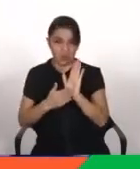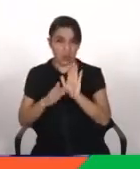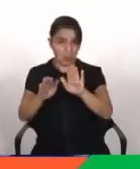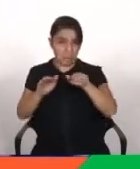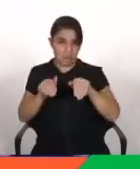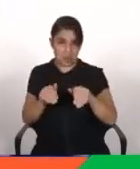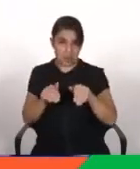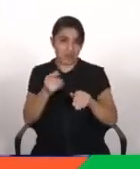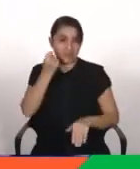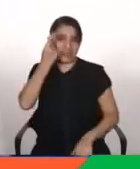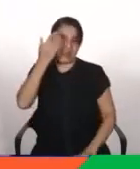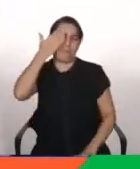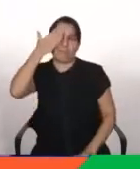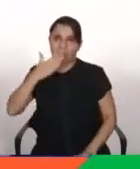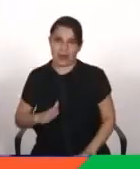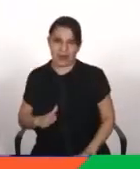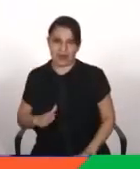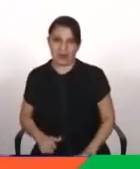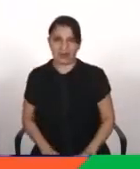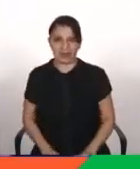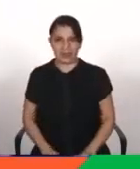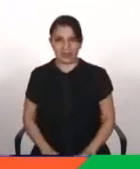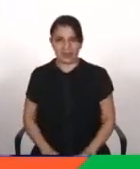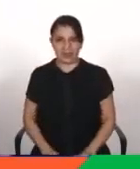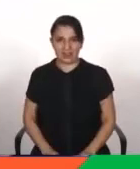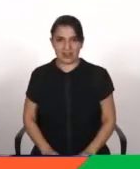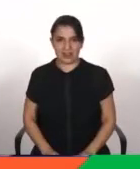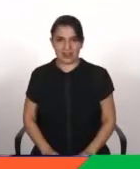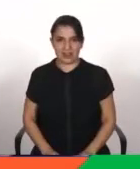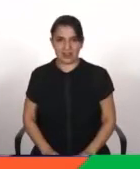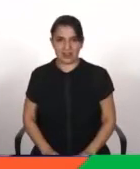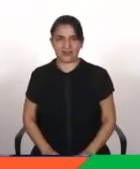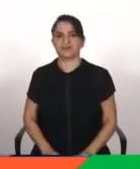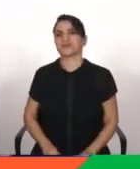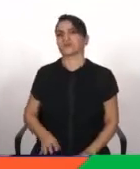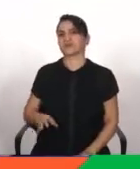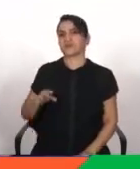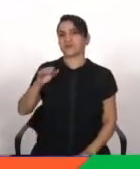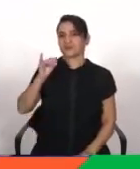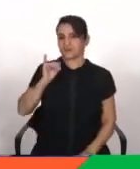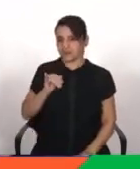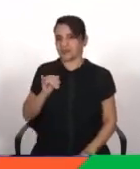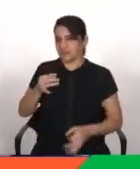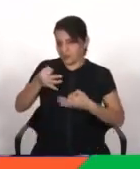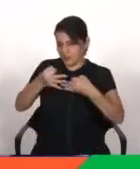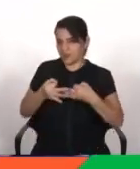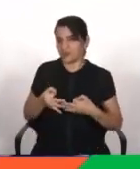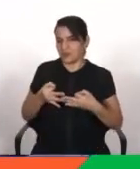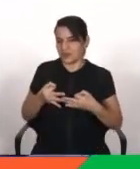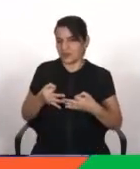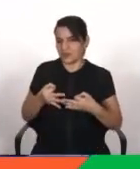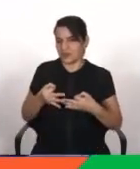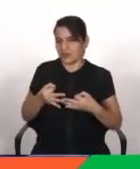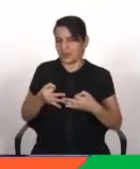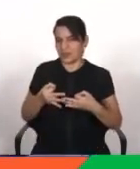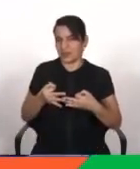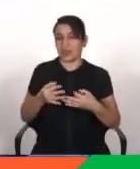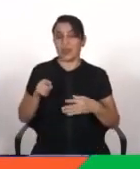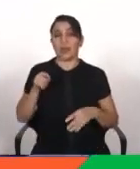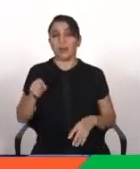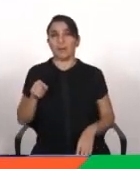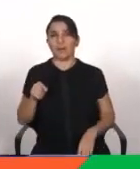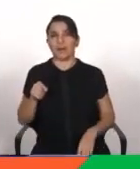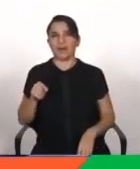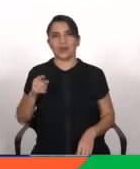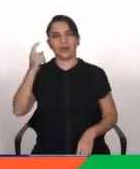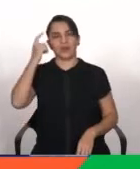damos cuenta que están mal y que hay que cambiar. Sí, justamente mientras contabas esto, Carolina, me empezaba a hacer